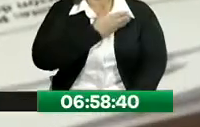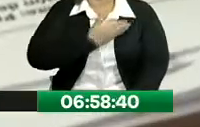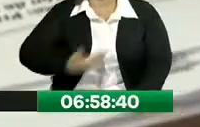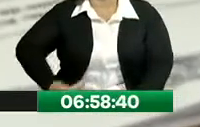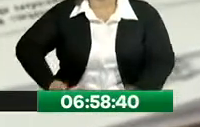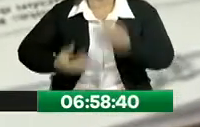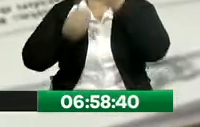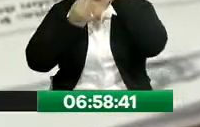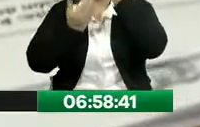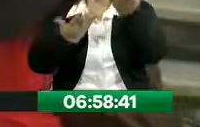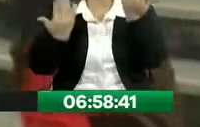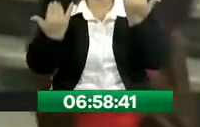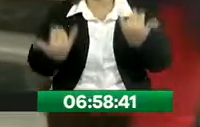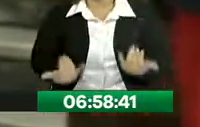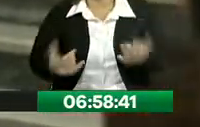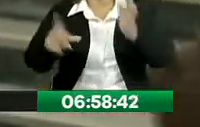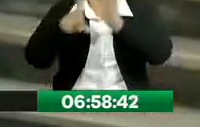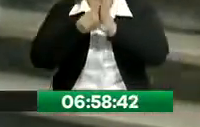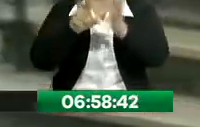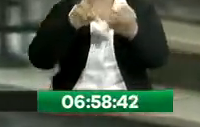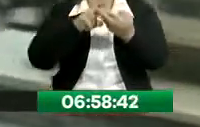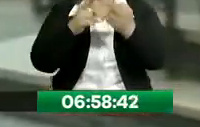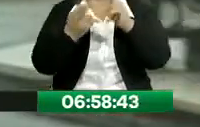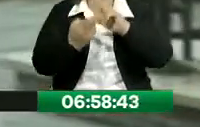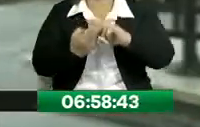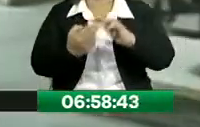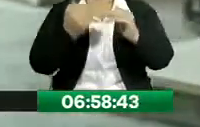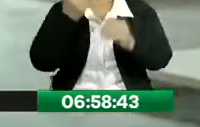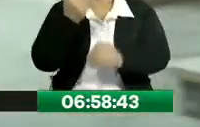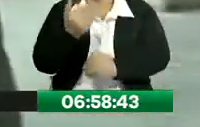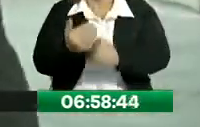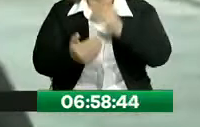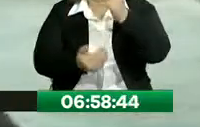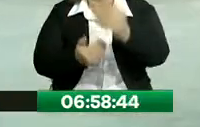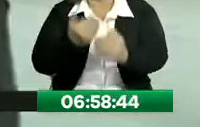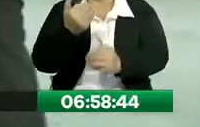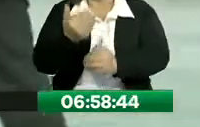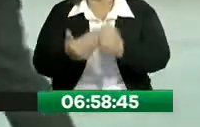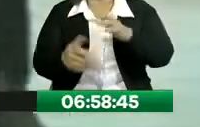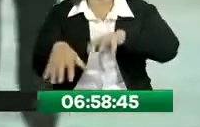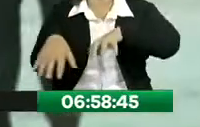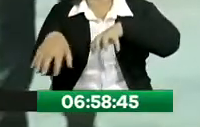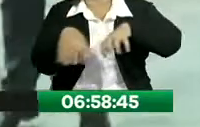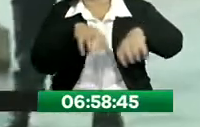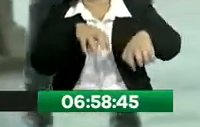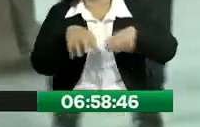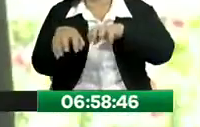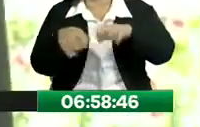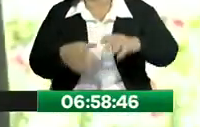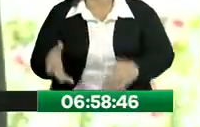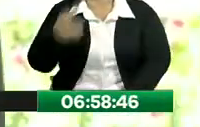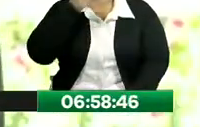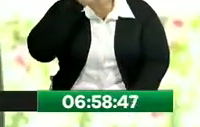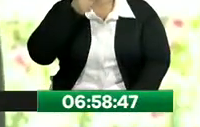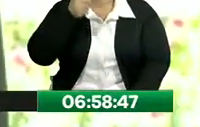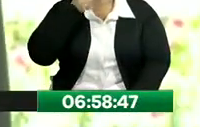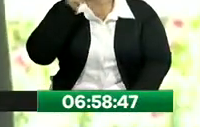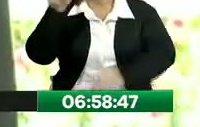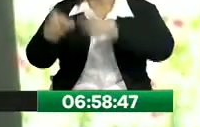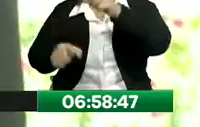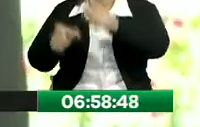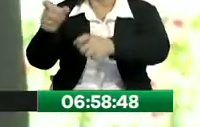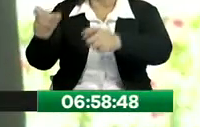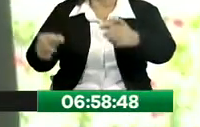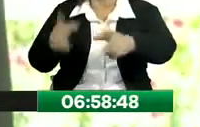menor tiempo posible. Anunciaron aquí que esperan poder implementar nuevos mecanismos de protección para los periodistas. Crear un consejo